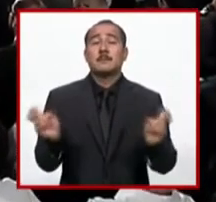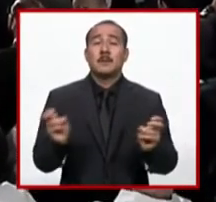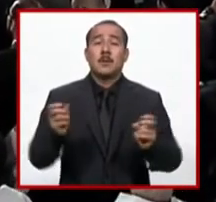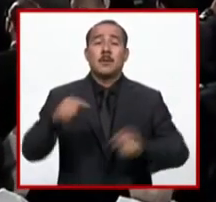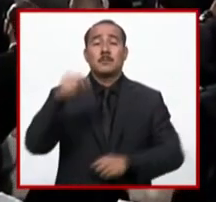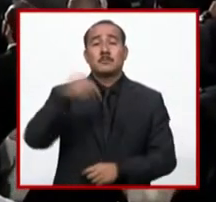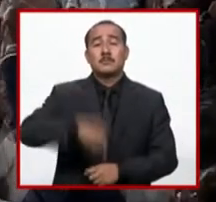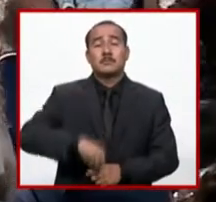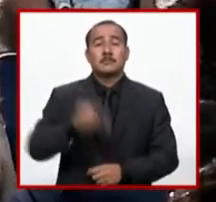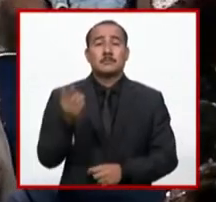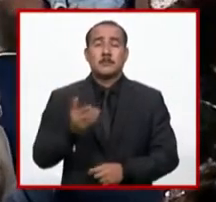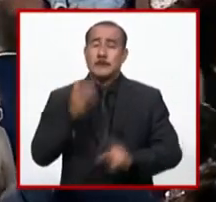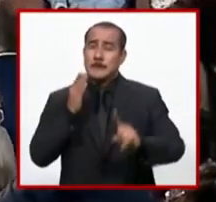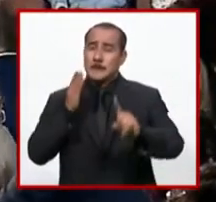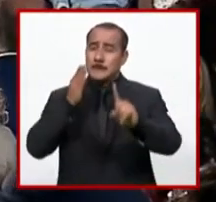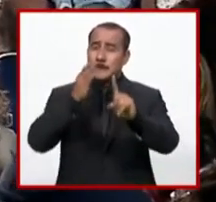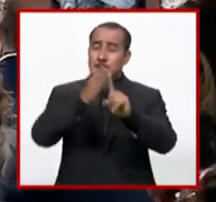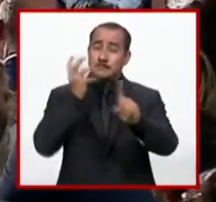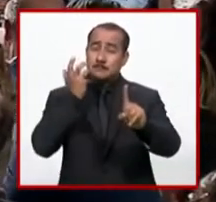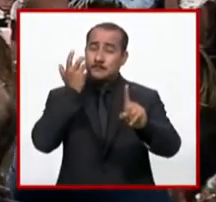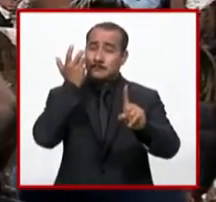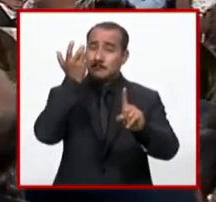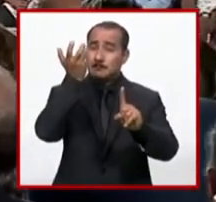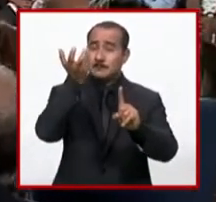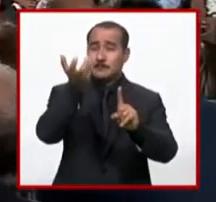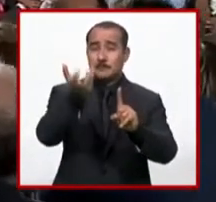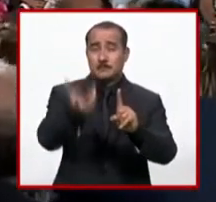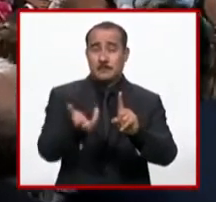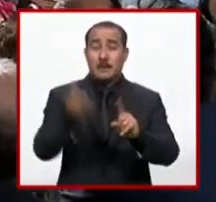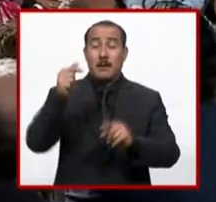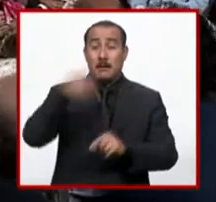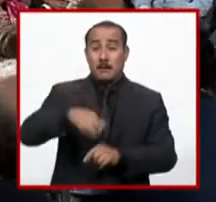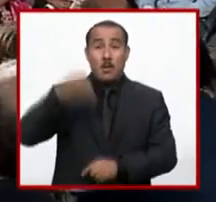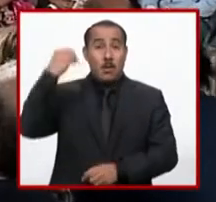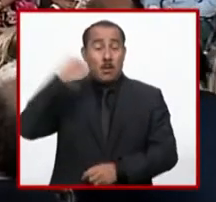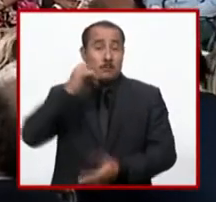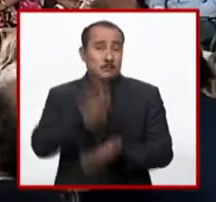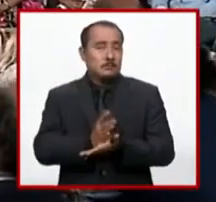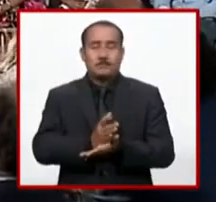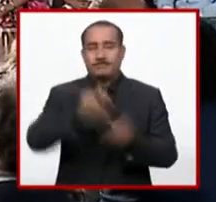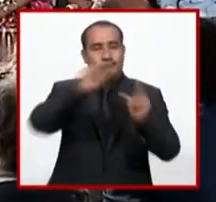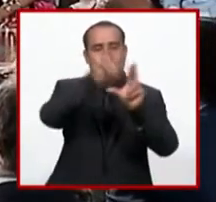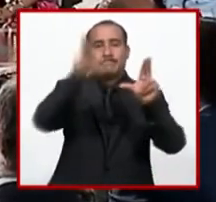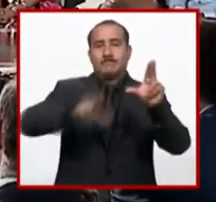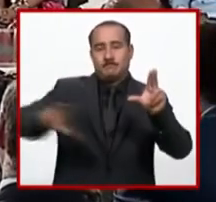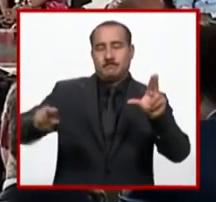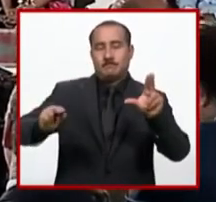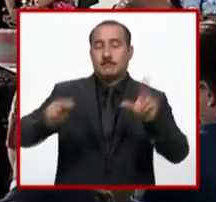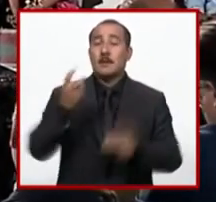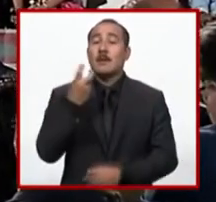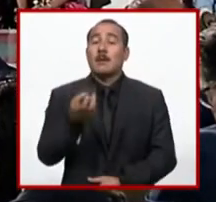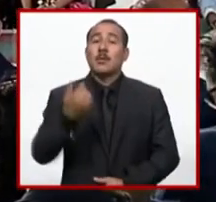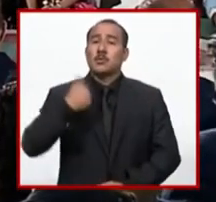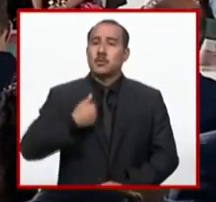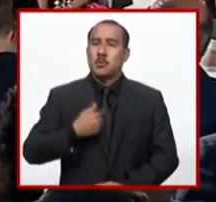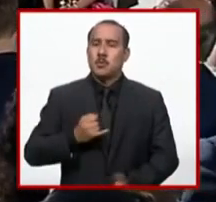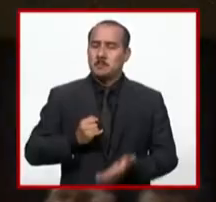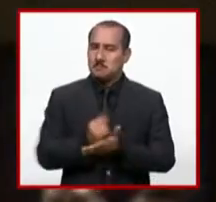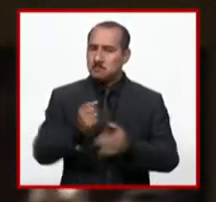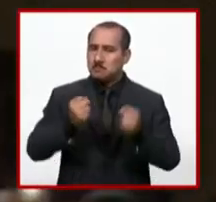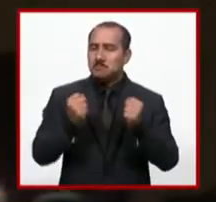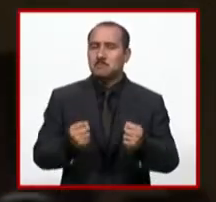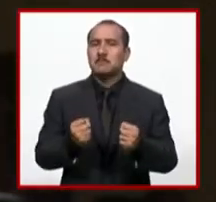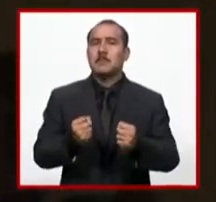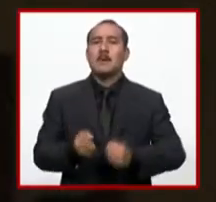hoy es el reto más importante, no de Oaxaca, sino de México. Por eso fui firme en